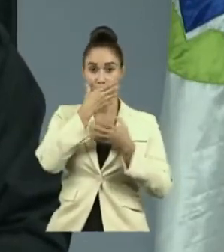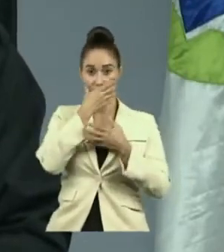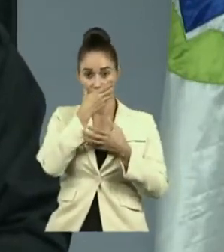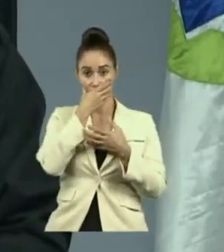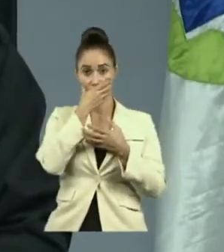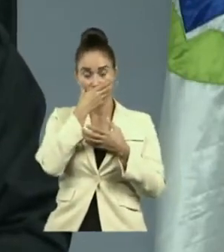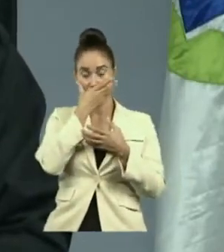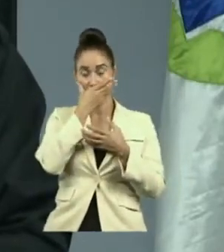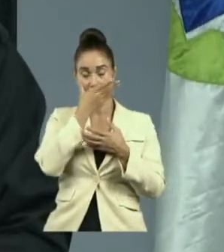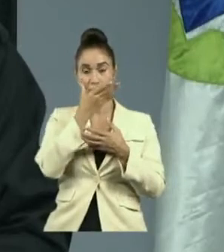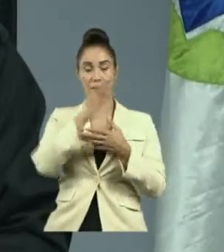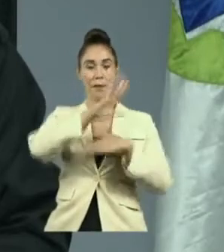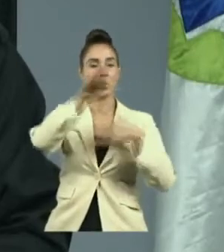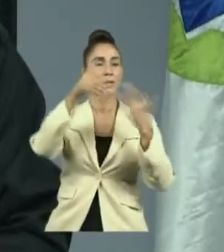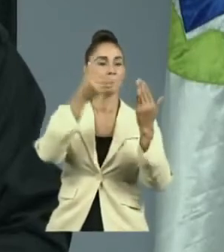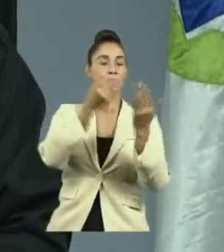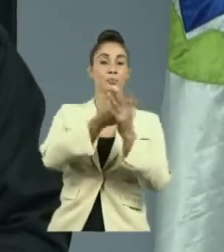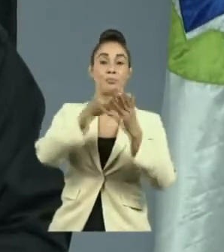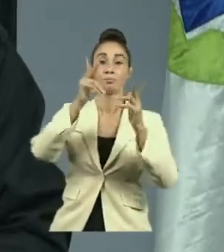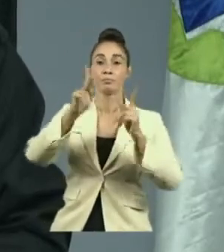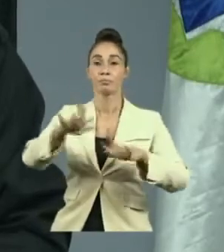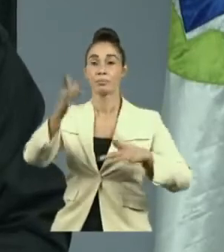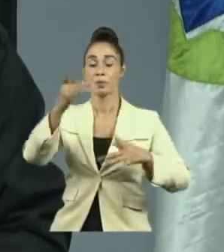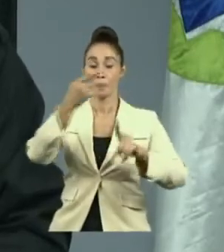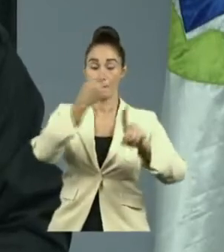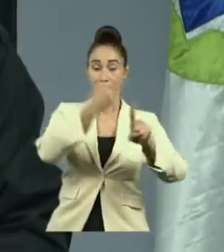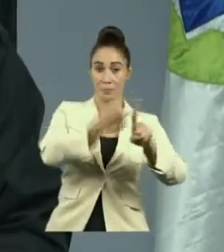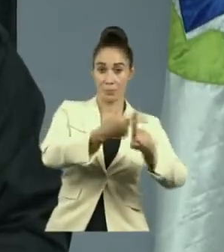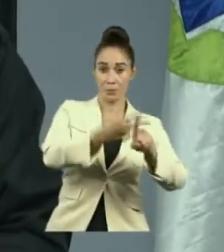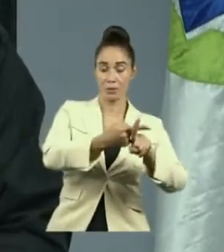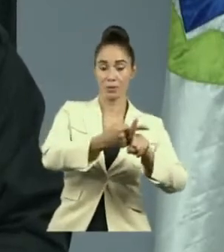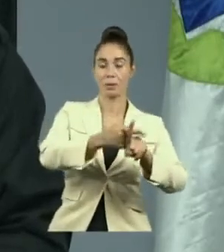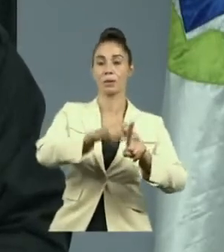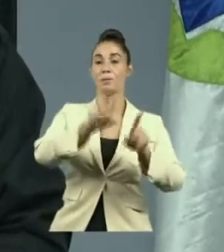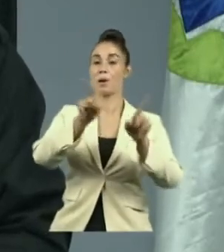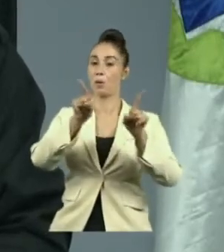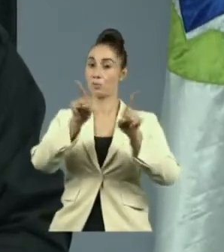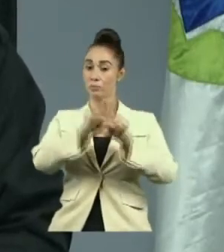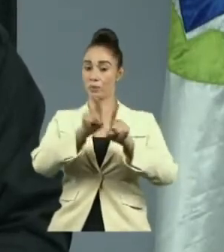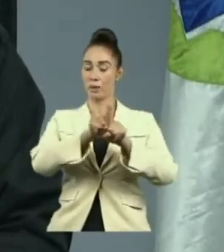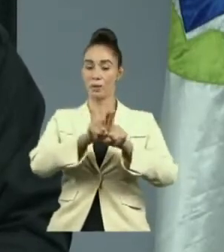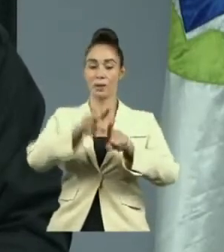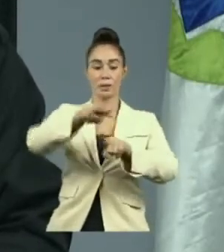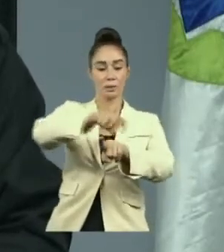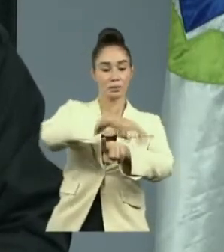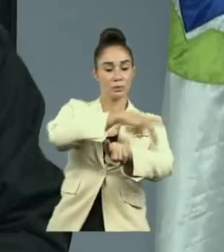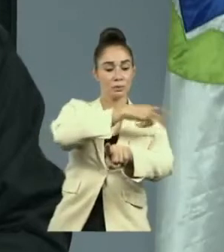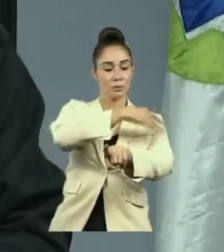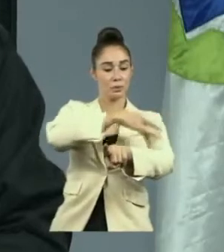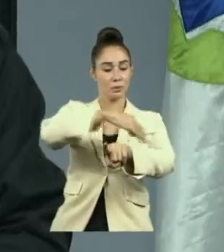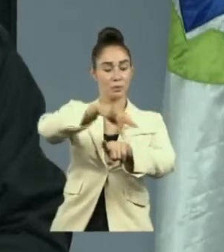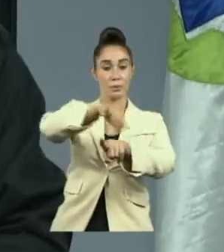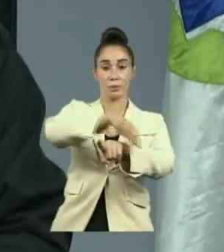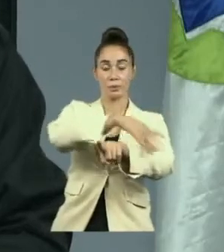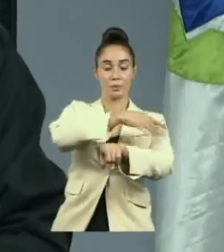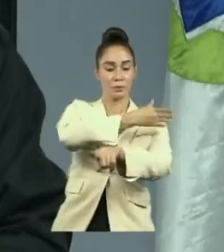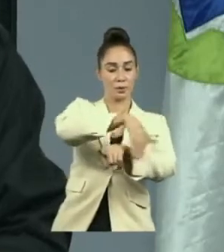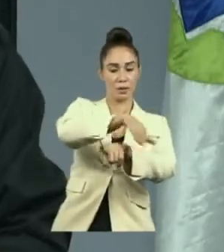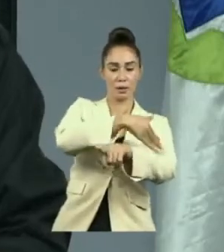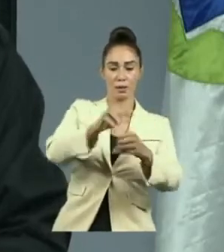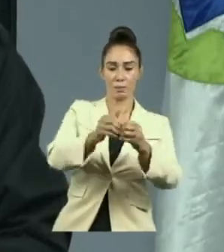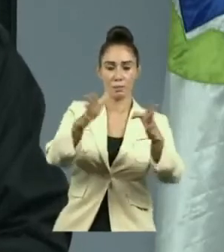todos aquellos pacientes sintomáticos o positivos o que estén circulando en la vía pública